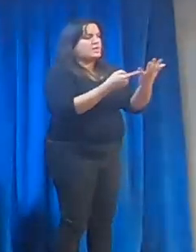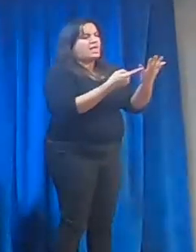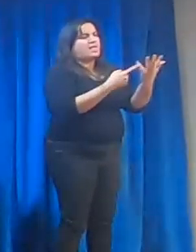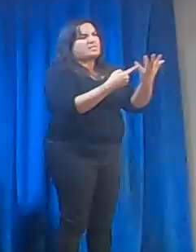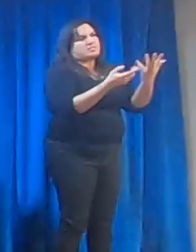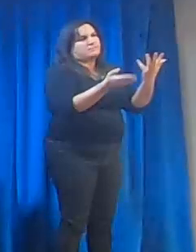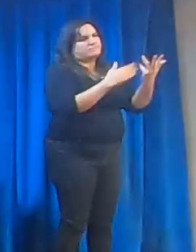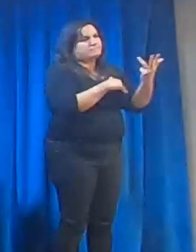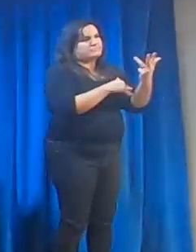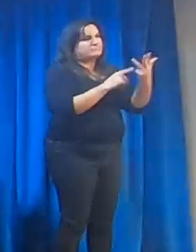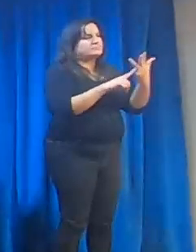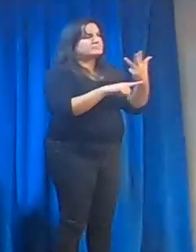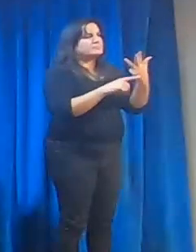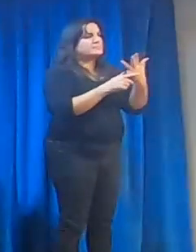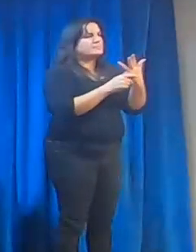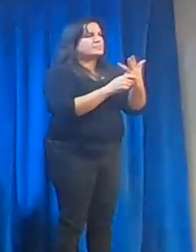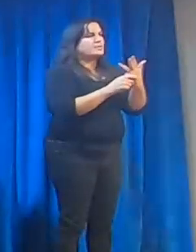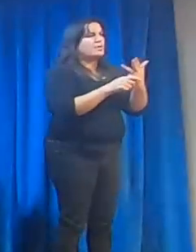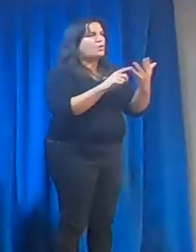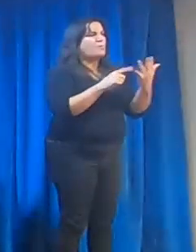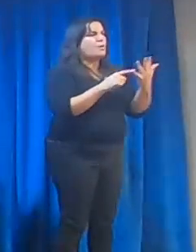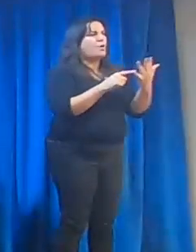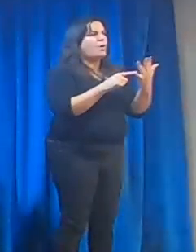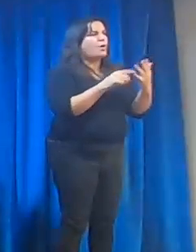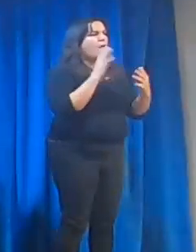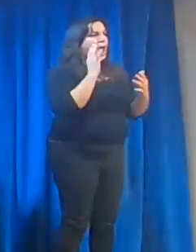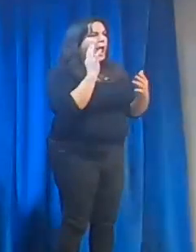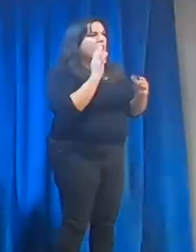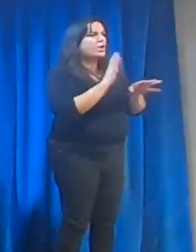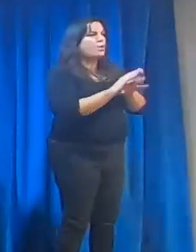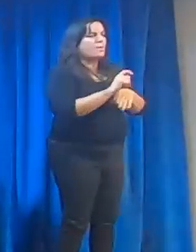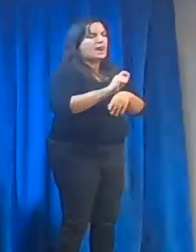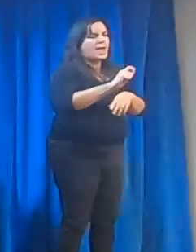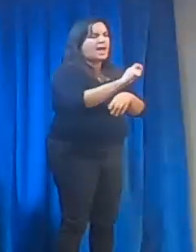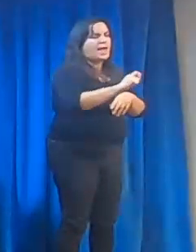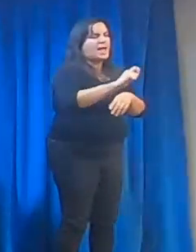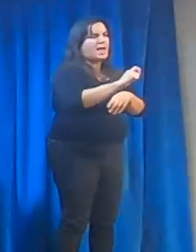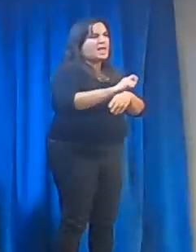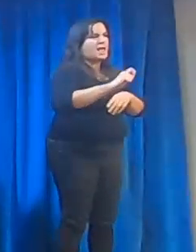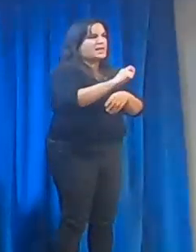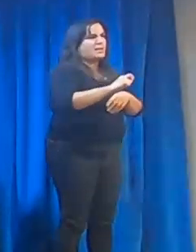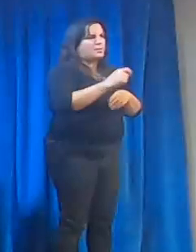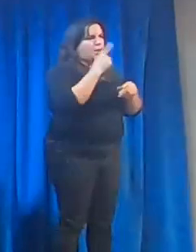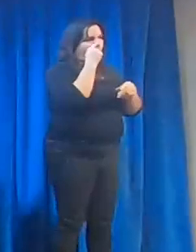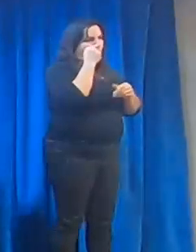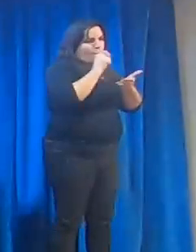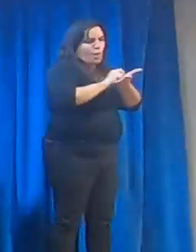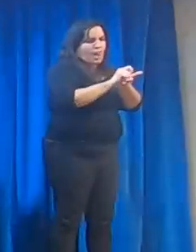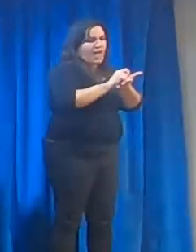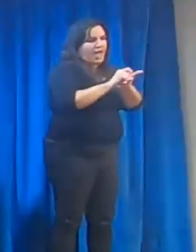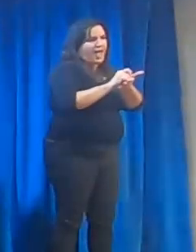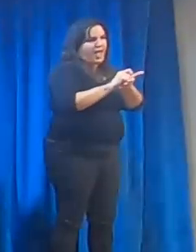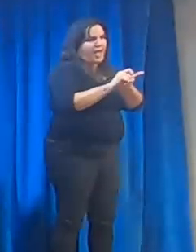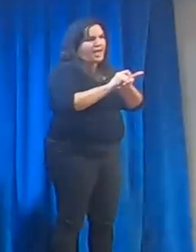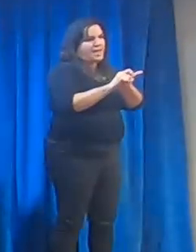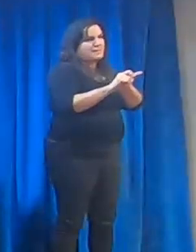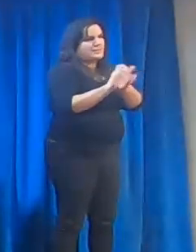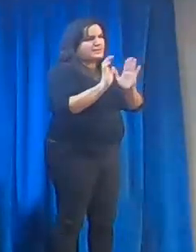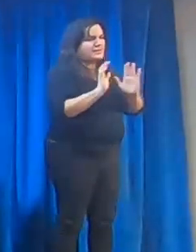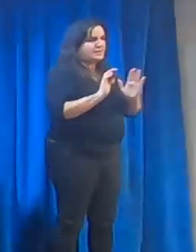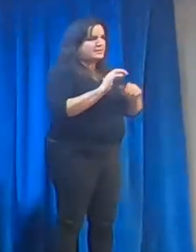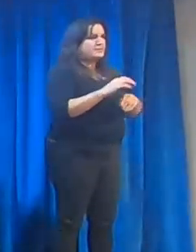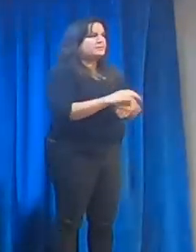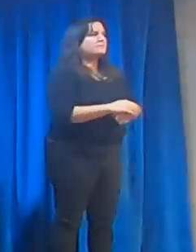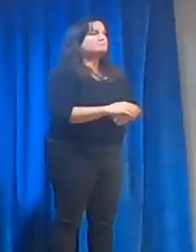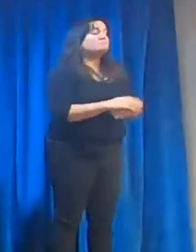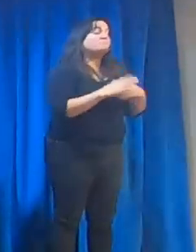el dedo que servía como una púa para tomar el lápiz, y este dedo apenas apoya y permite un deslizamiento,